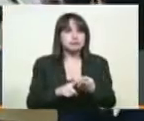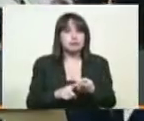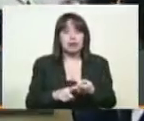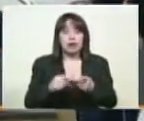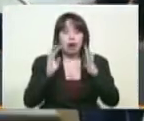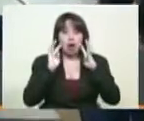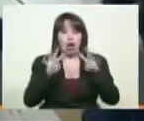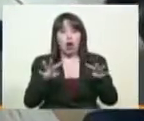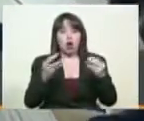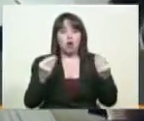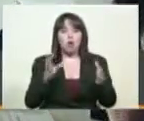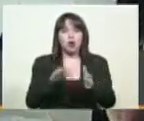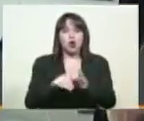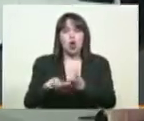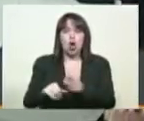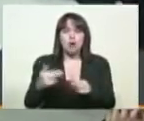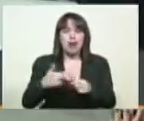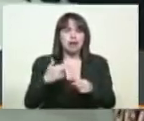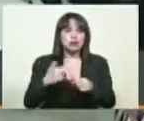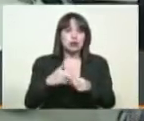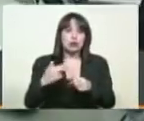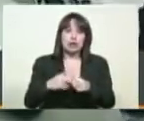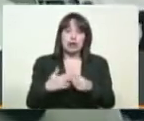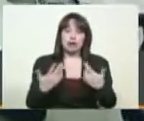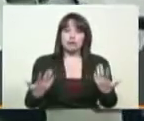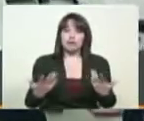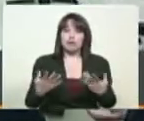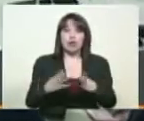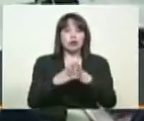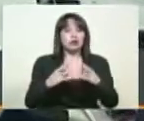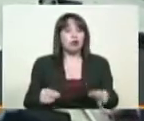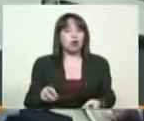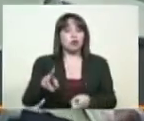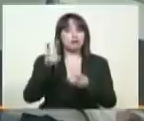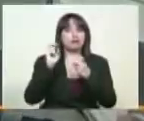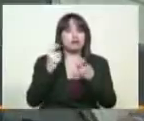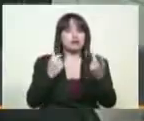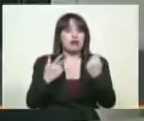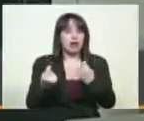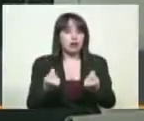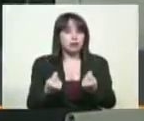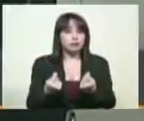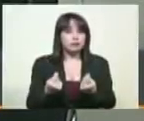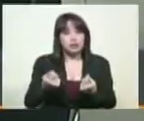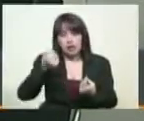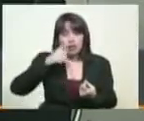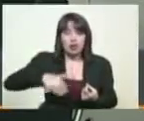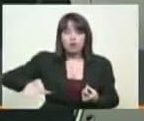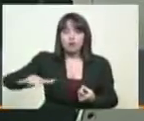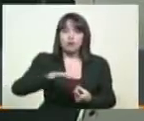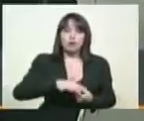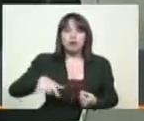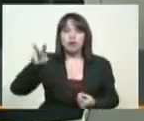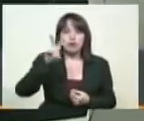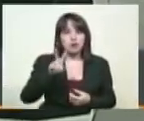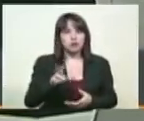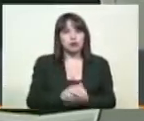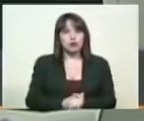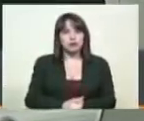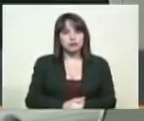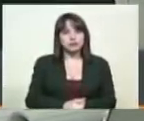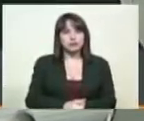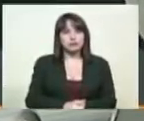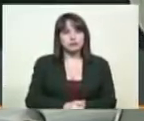robando y todo ese dinero todo ese dinero es del pueblo de venezuela se lo roban al pueblo de